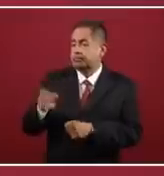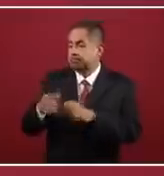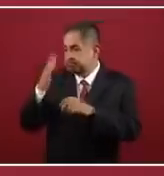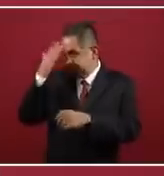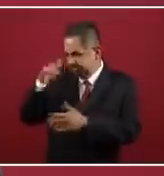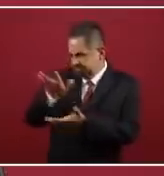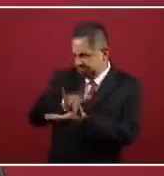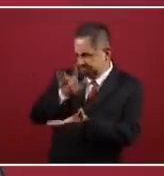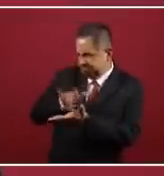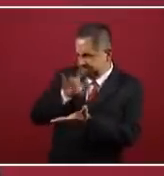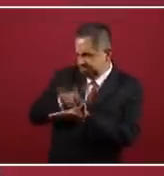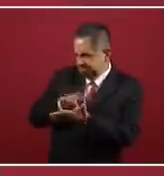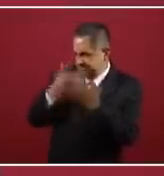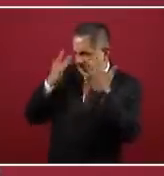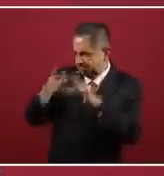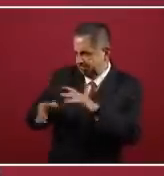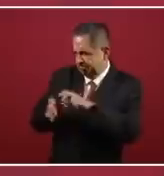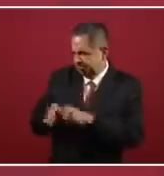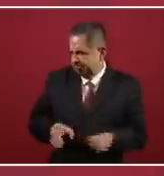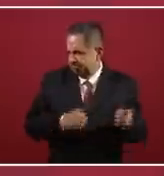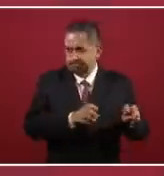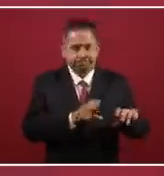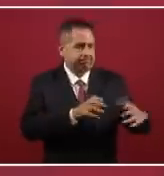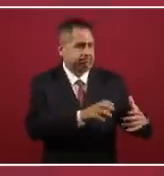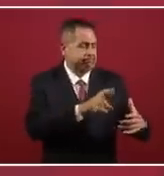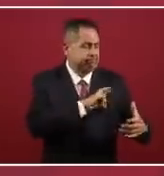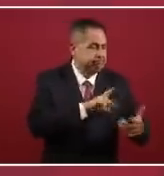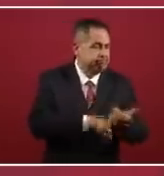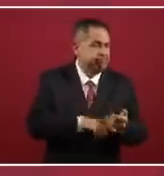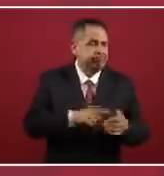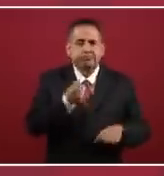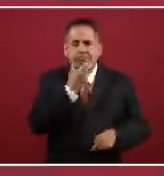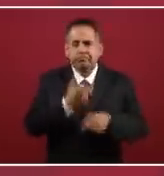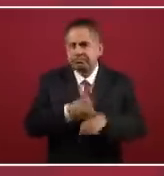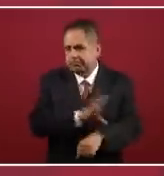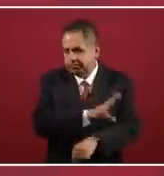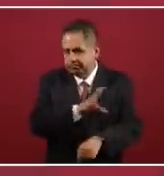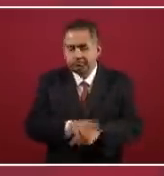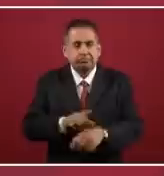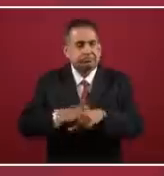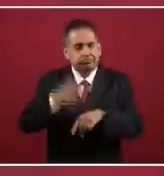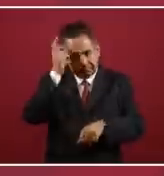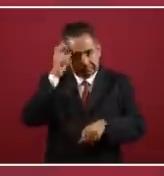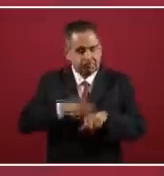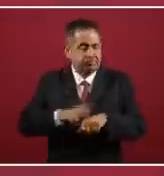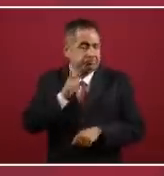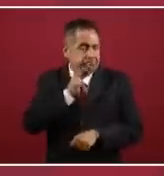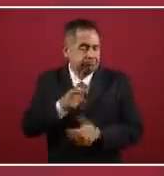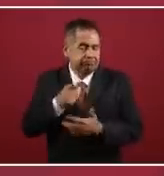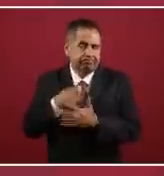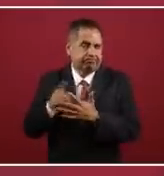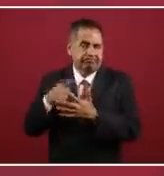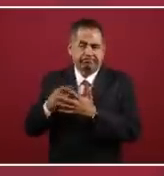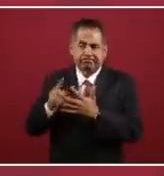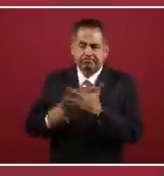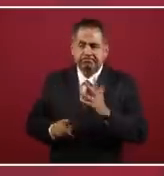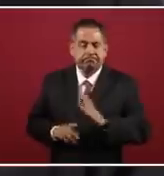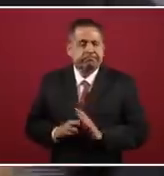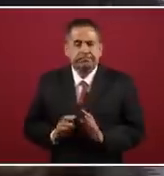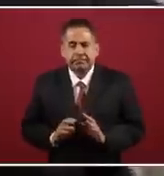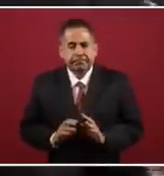los secretarios de Energía, los directores de Pemex, ¿sí?, los de